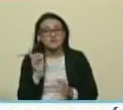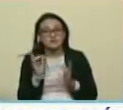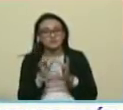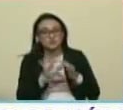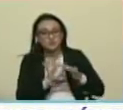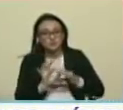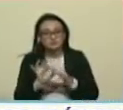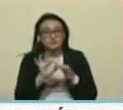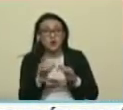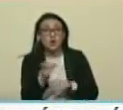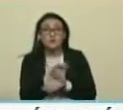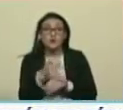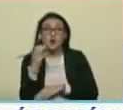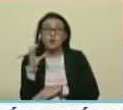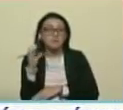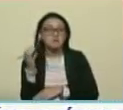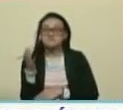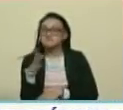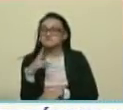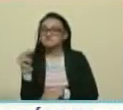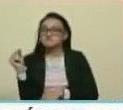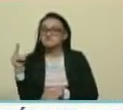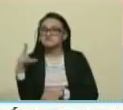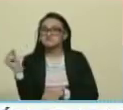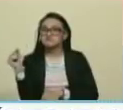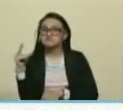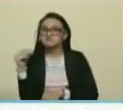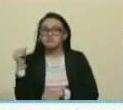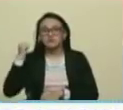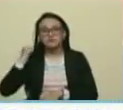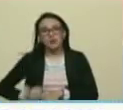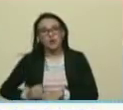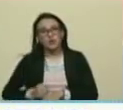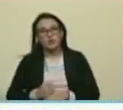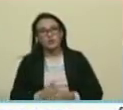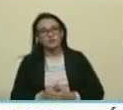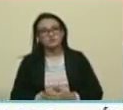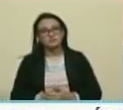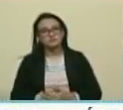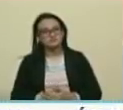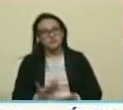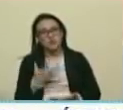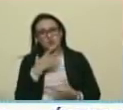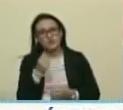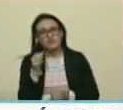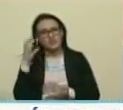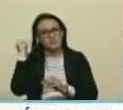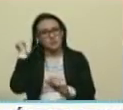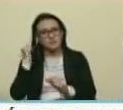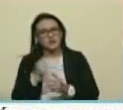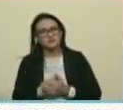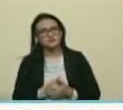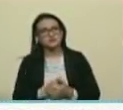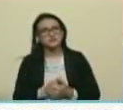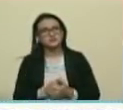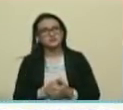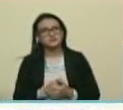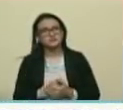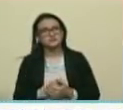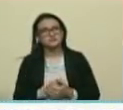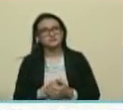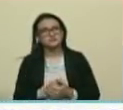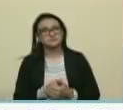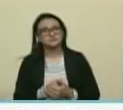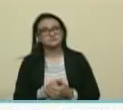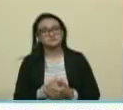coordinación, y el gobierno de Colombia se ha negado a ello. ¿O es que no creen en la diplomacia? Independientemente de la forma rimbombante como escriben esas